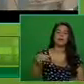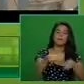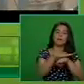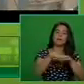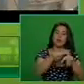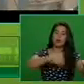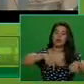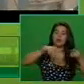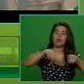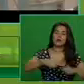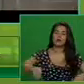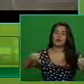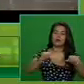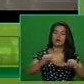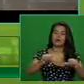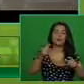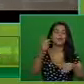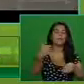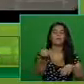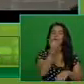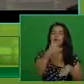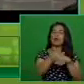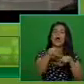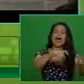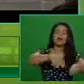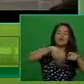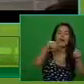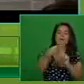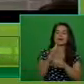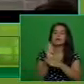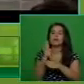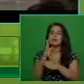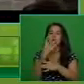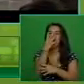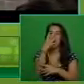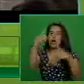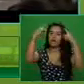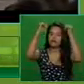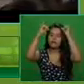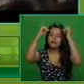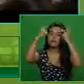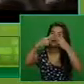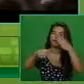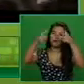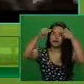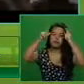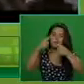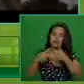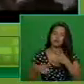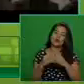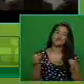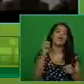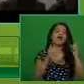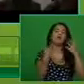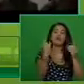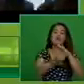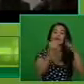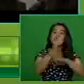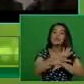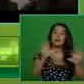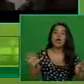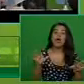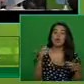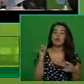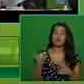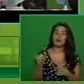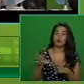Agricultura y Cría, en ese momento, y hubo todo un grupo de instituciones que estuvieron dedicadas a lo agrícola. Pero también